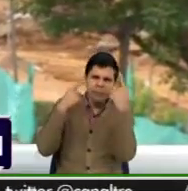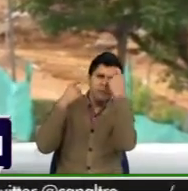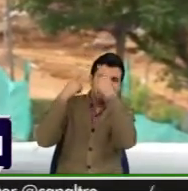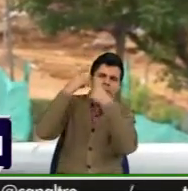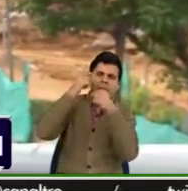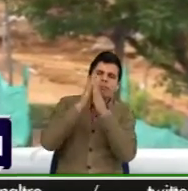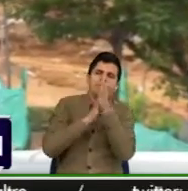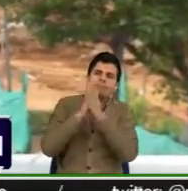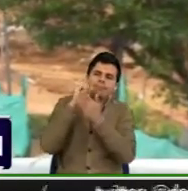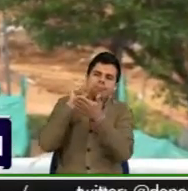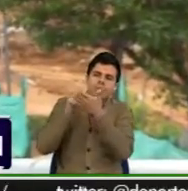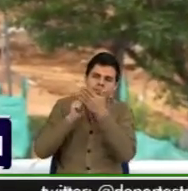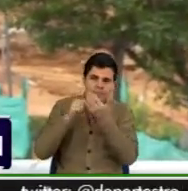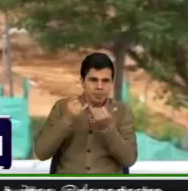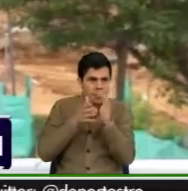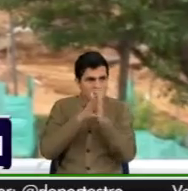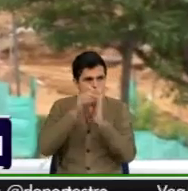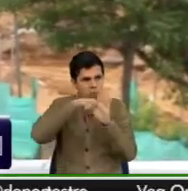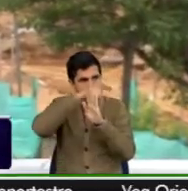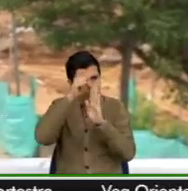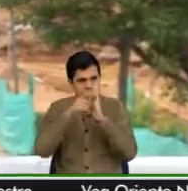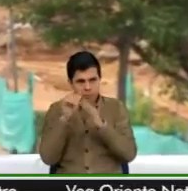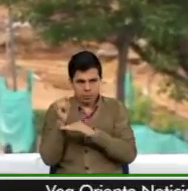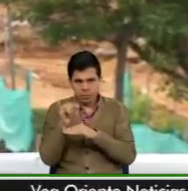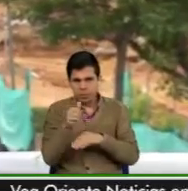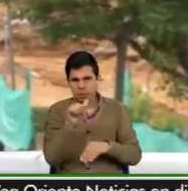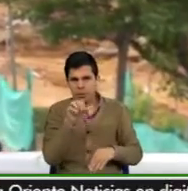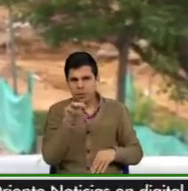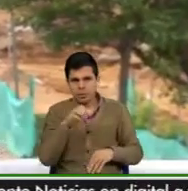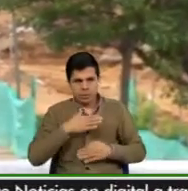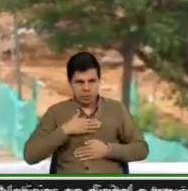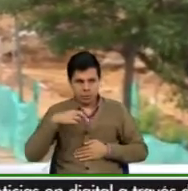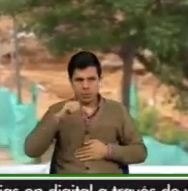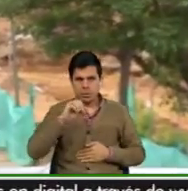la ciudadanía. Esta es toda la información con la cámara de Jaime Rojas, Paola Romero, Oriente Noticias.